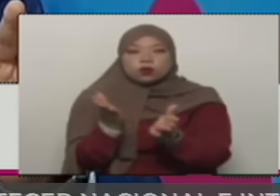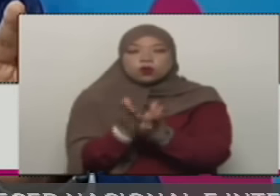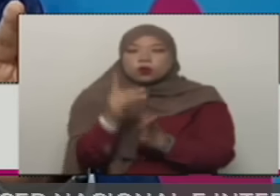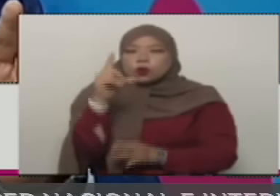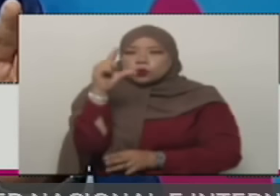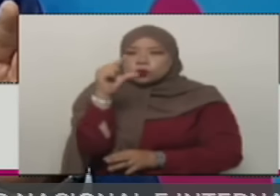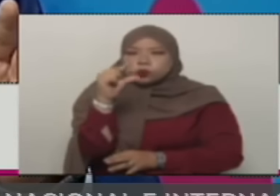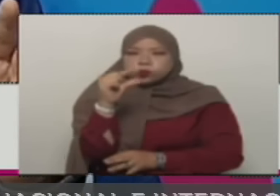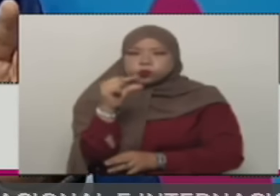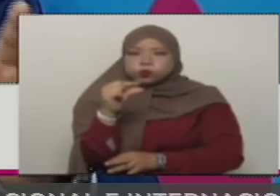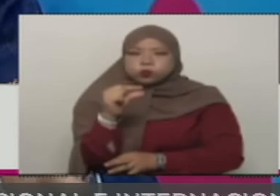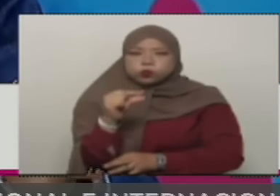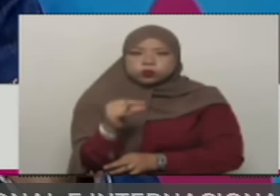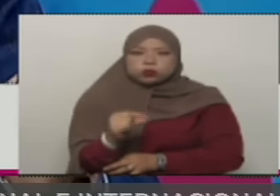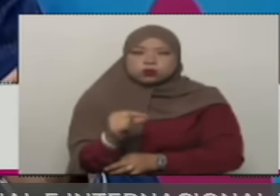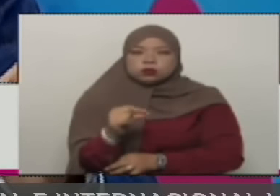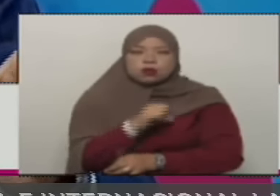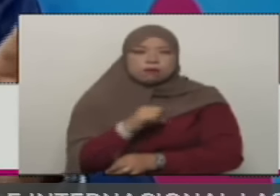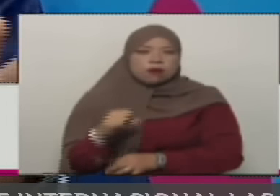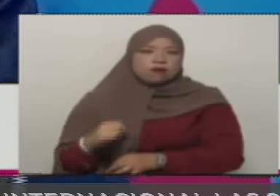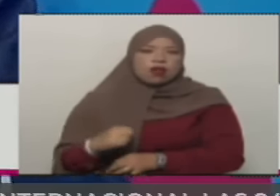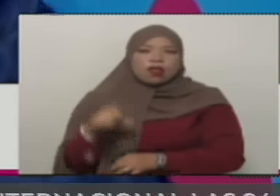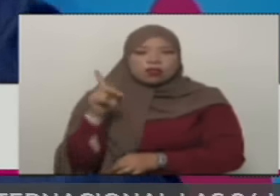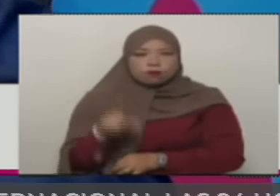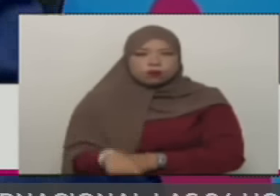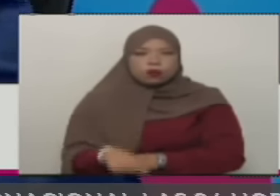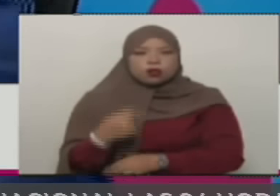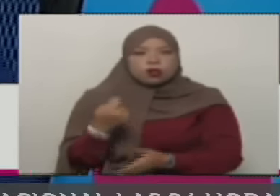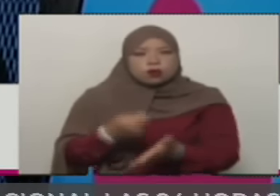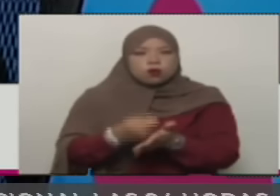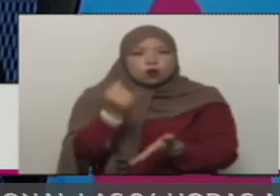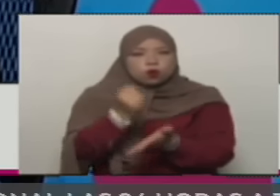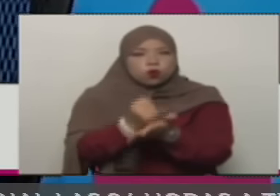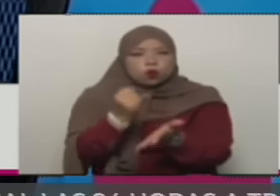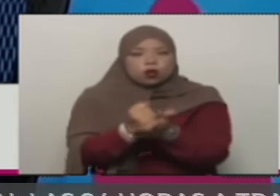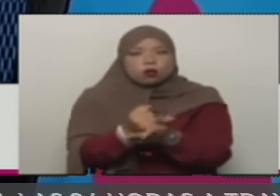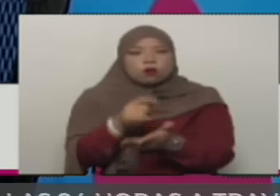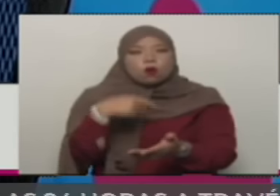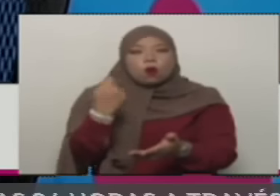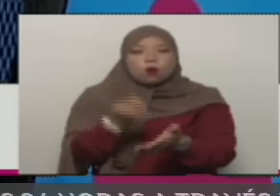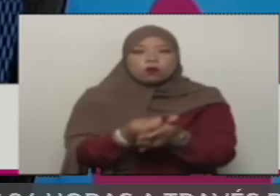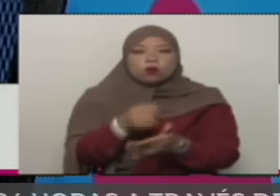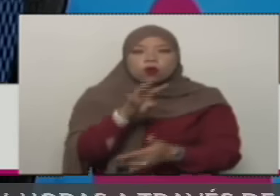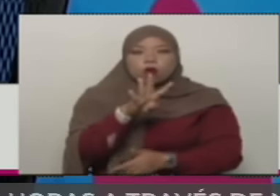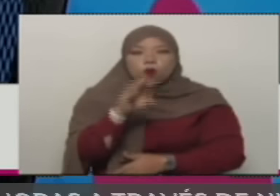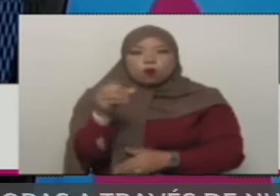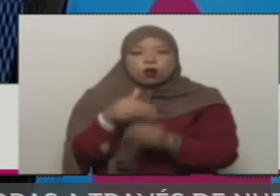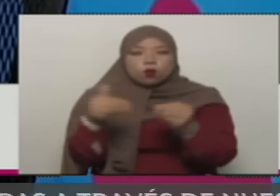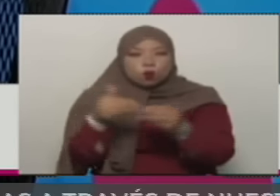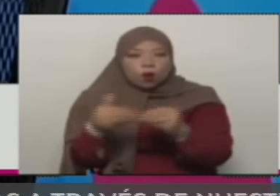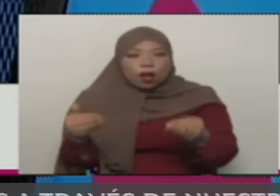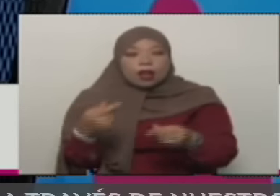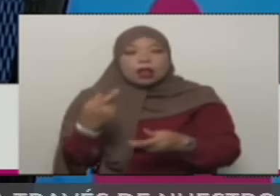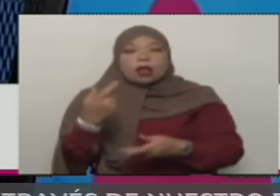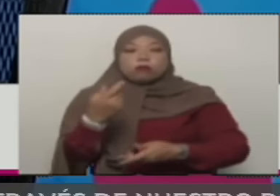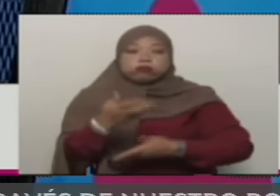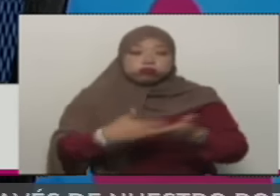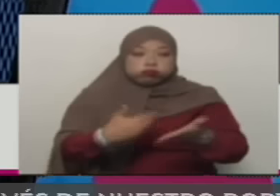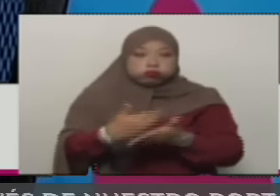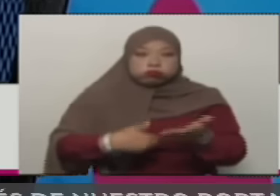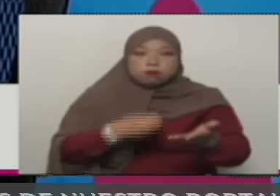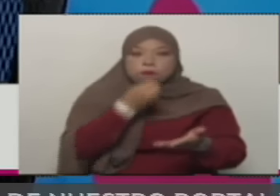una educación privatizada. Para poder inscribir un muchacho tenías que llevar 4 resmas de papel, tenías